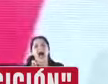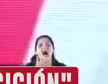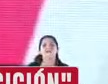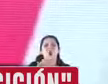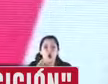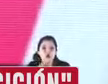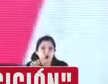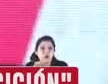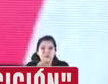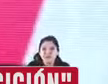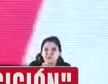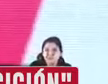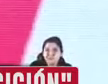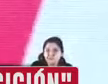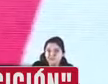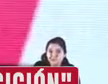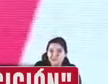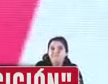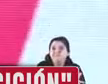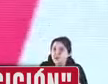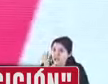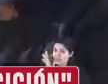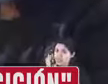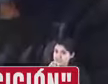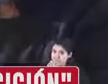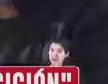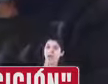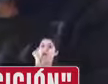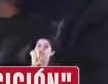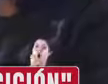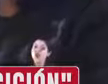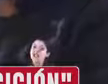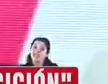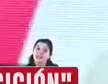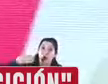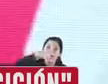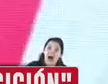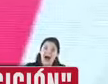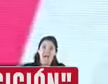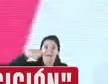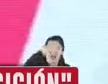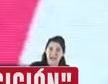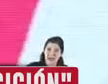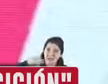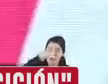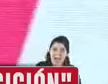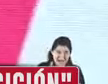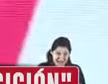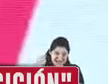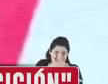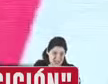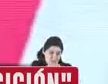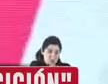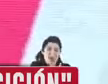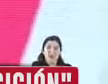sepan que cada dólar que tengamos que pagarle al fondo va a ser un dólar menos para pagar